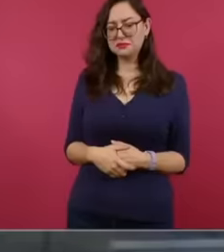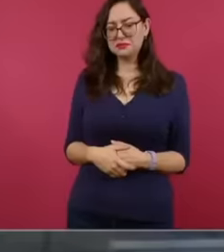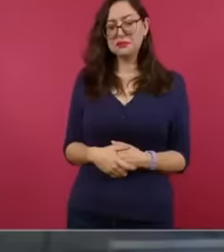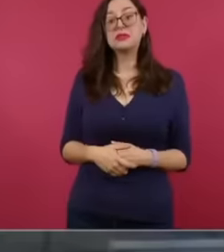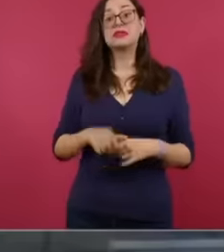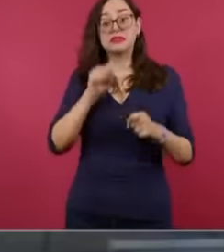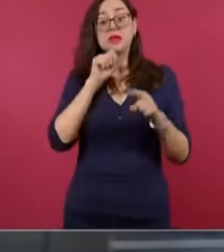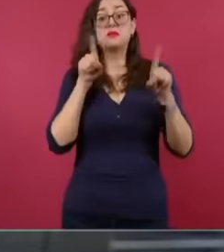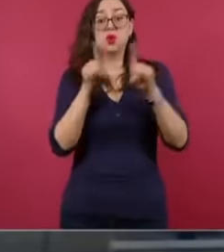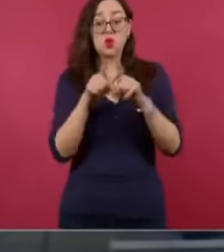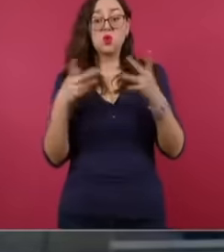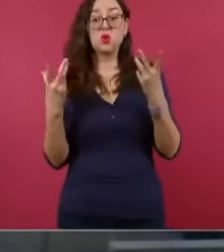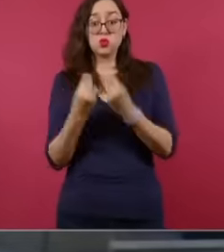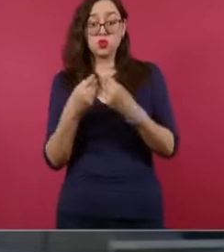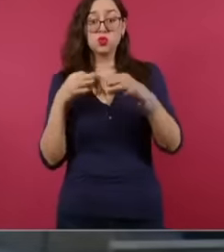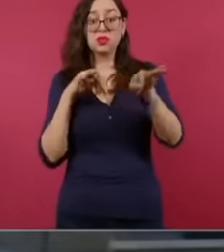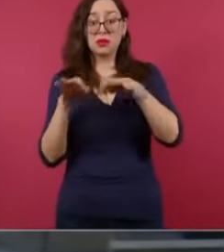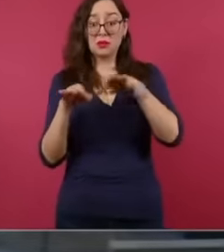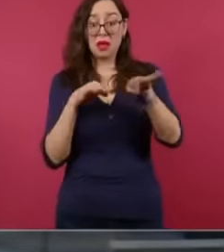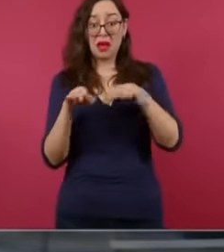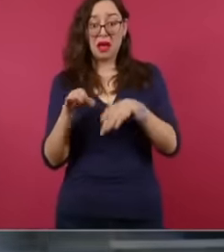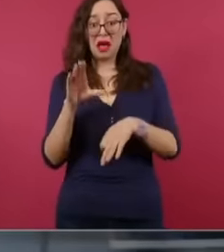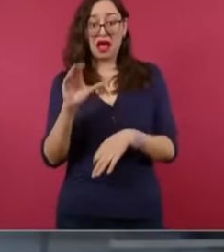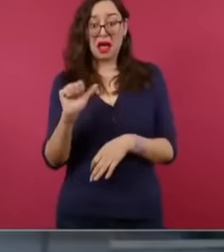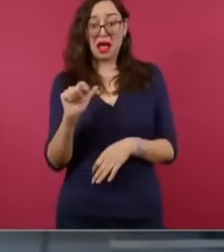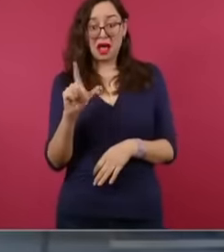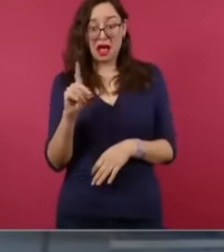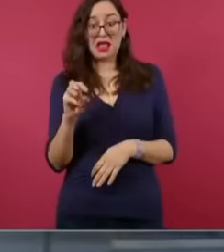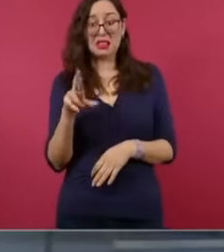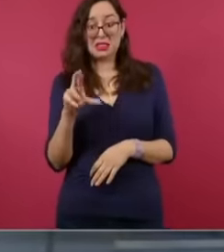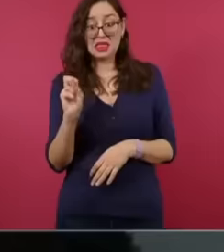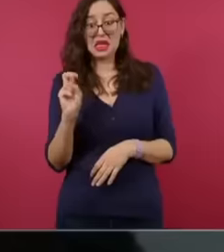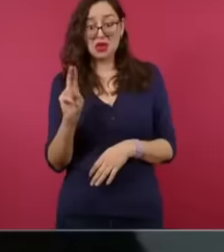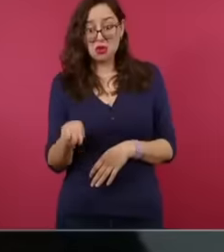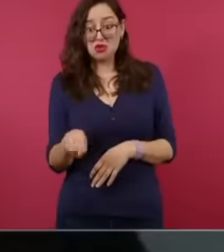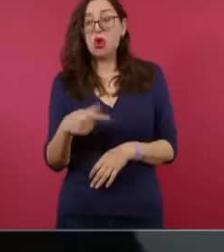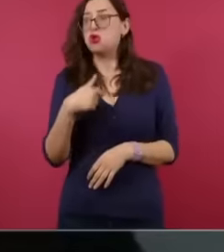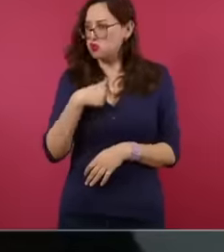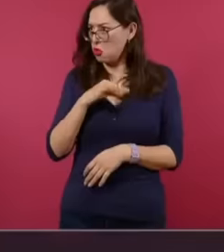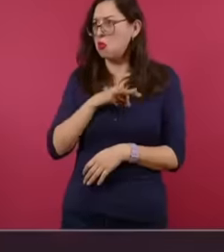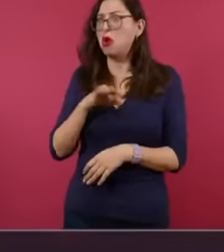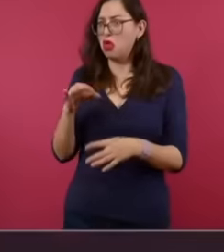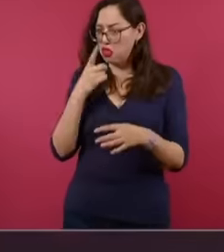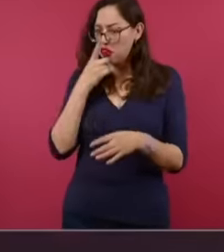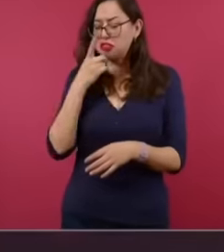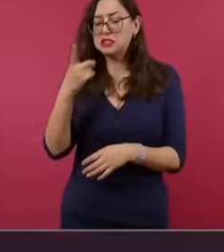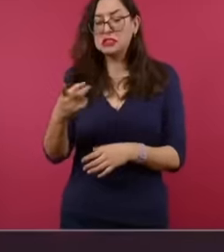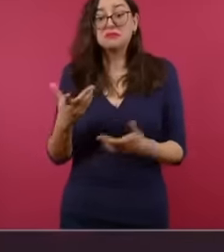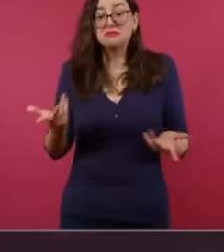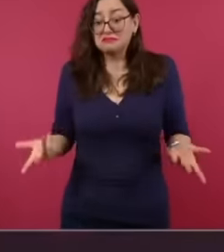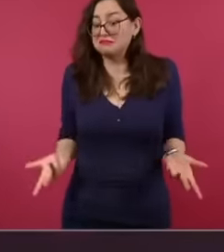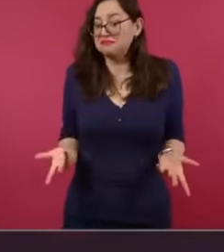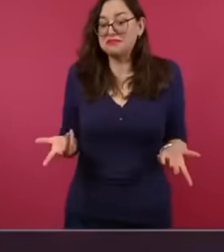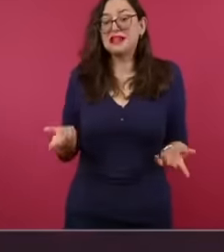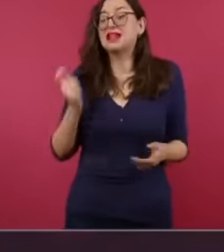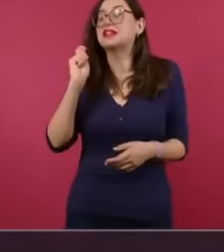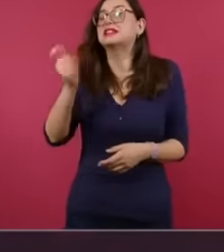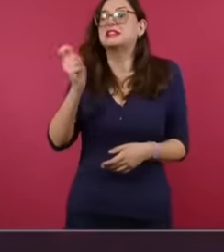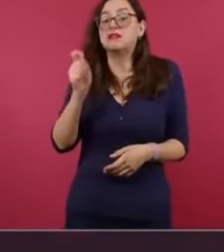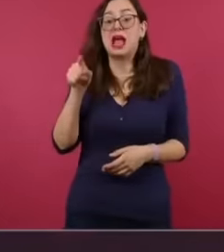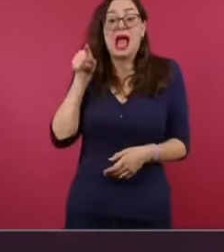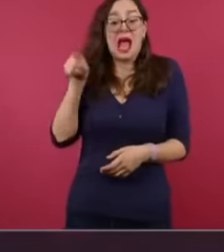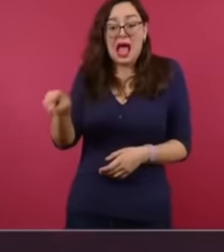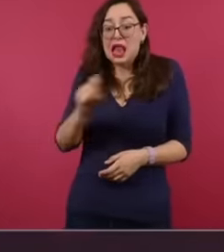Calderón. ¿Cuándo qué? ¿Usted quiere que yo le hable de Manlio? Sí, sí, y fue, ¿sí? Y ahora está de candidato y no me meto yo,